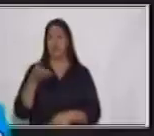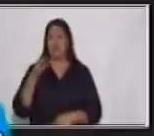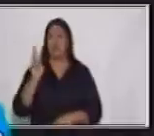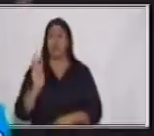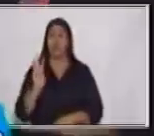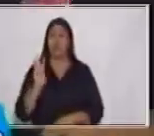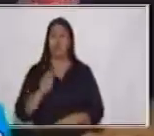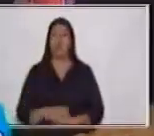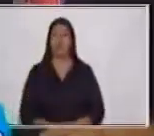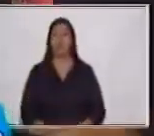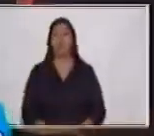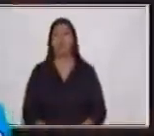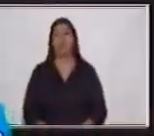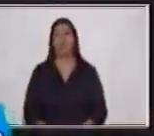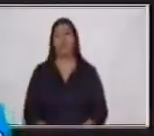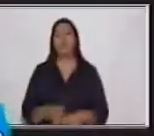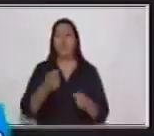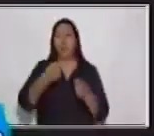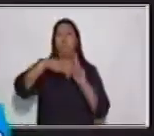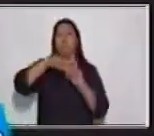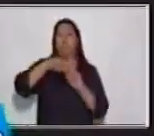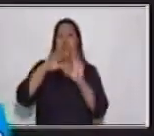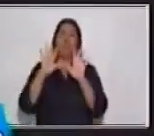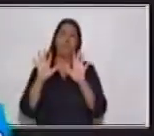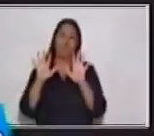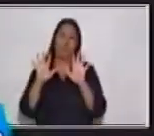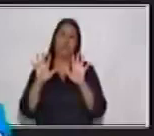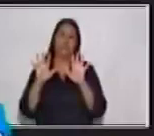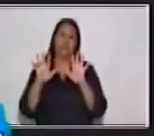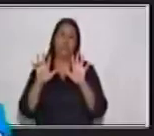tercios más 10.